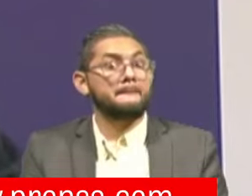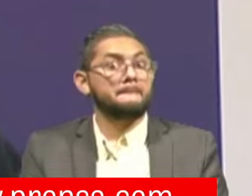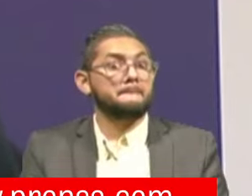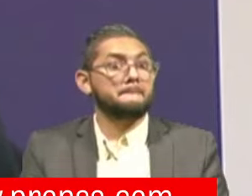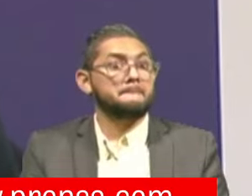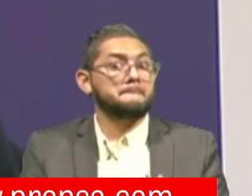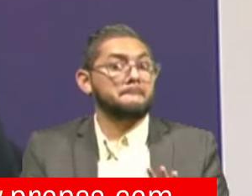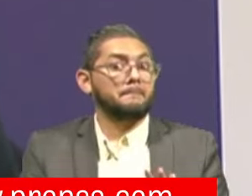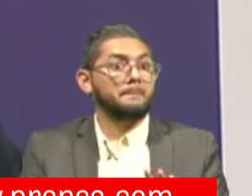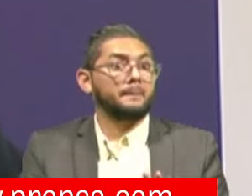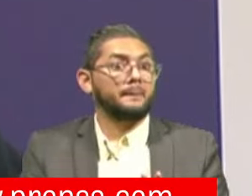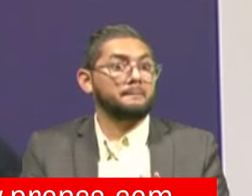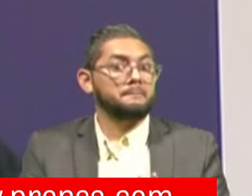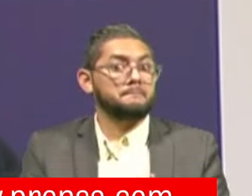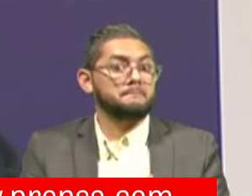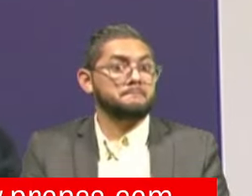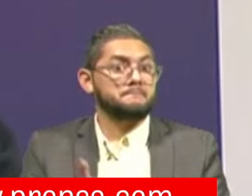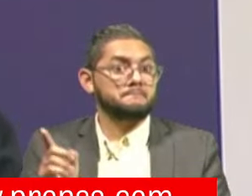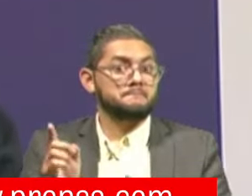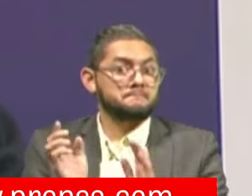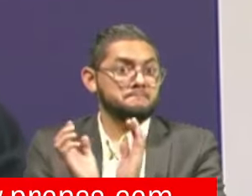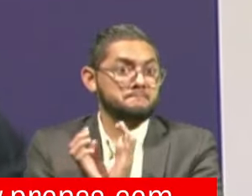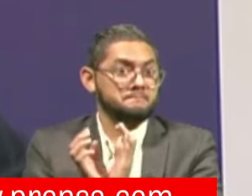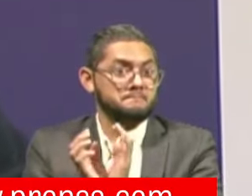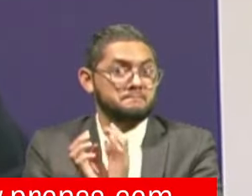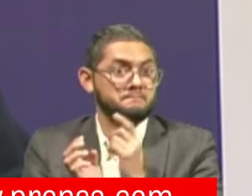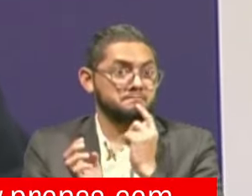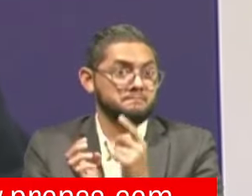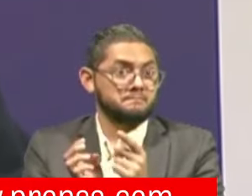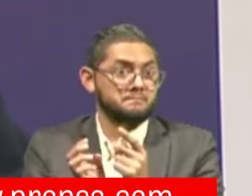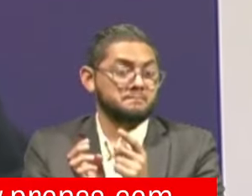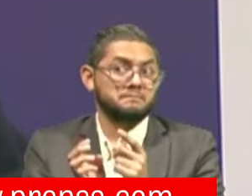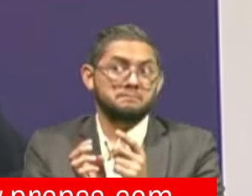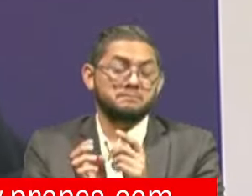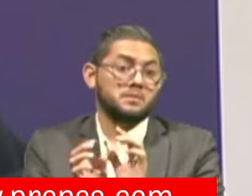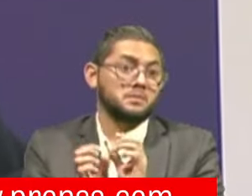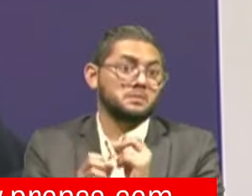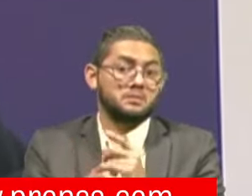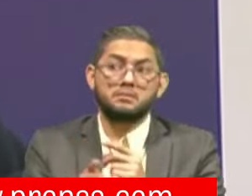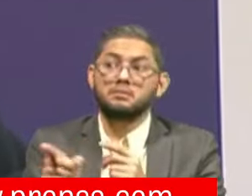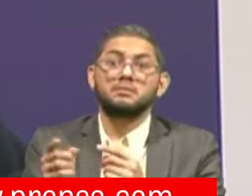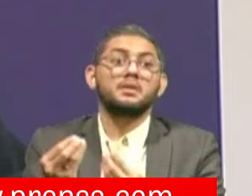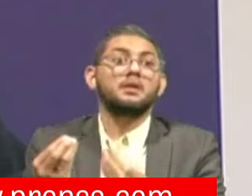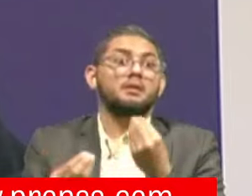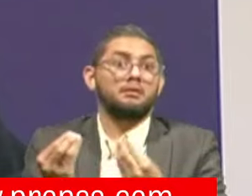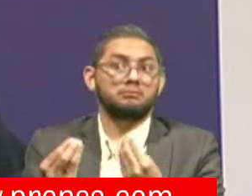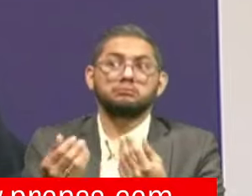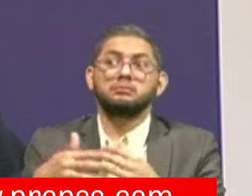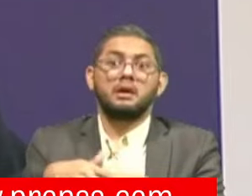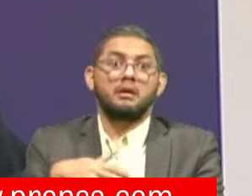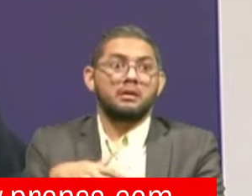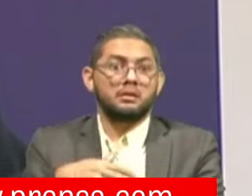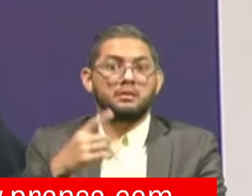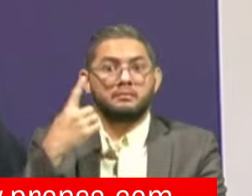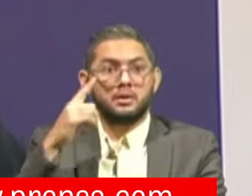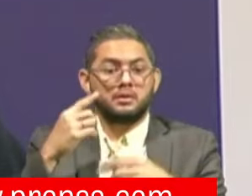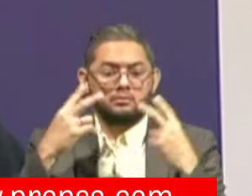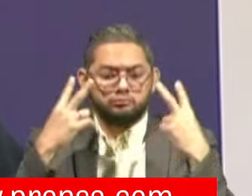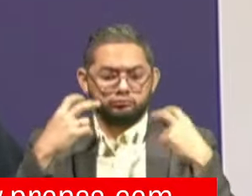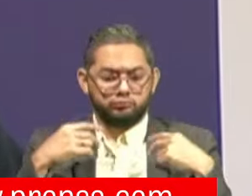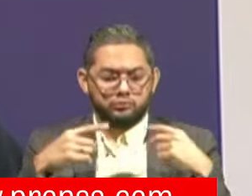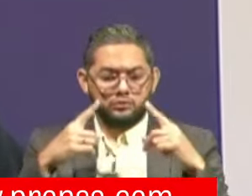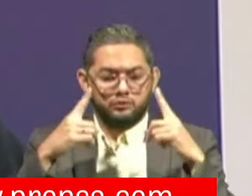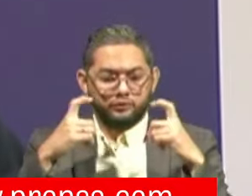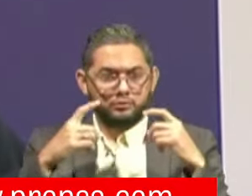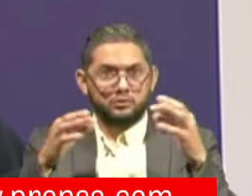Lo que dice la dirección de la Caja del Seguro Social, eso es lo que es. Tendrán ellos que buscar la solución. El sistema de radiología es muy importante